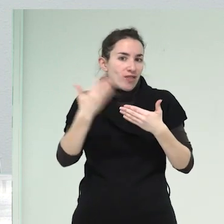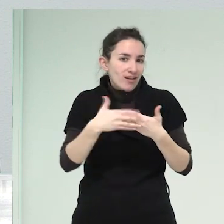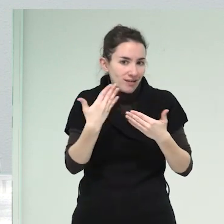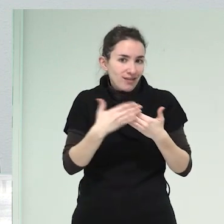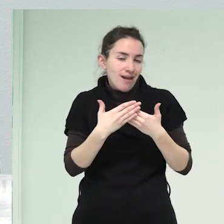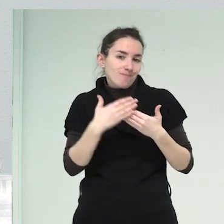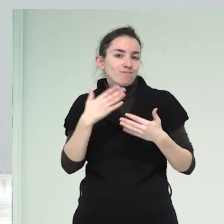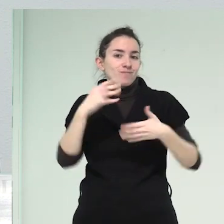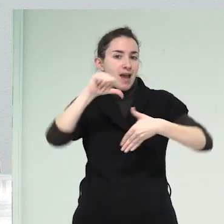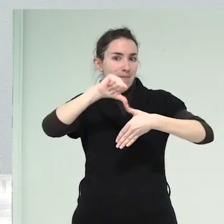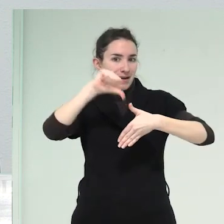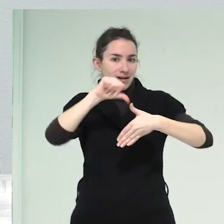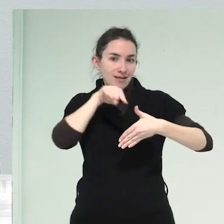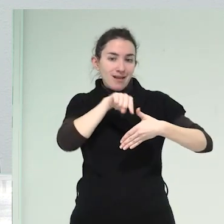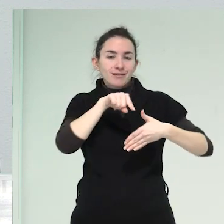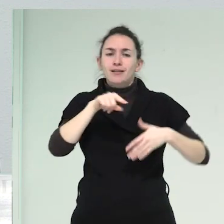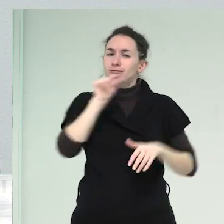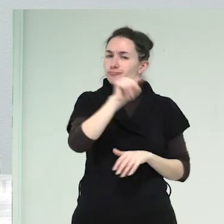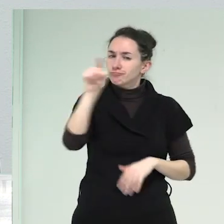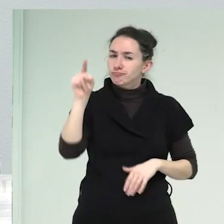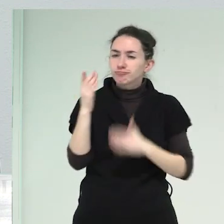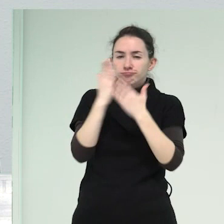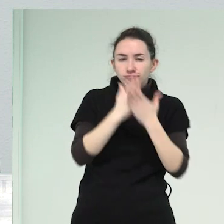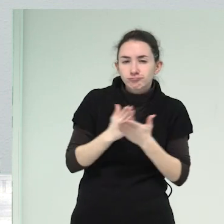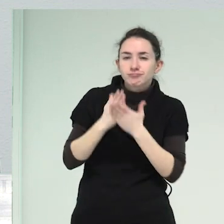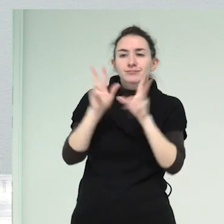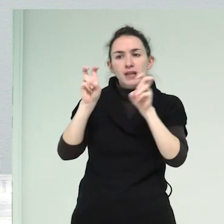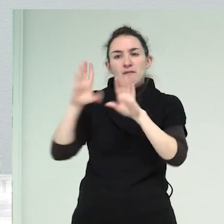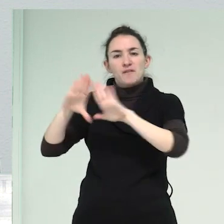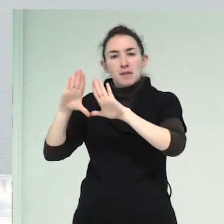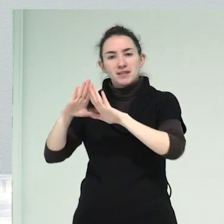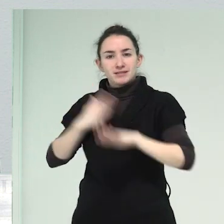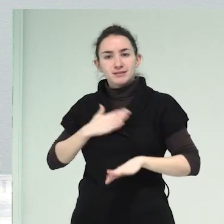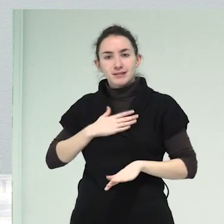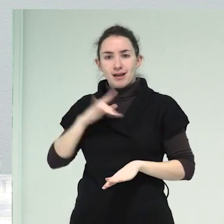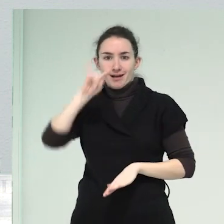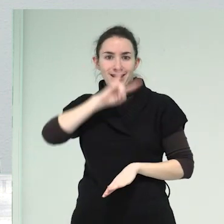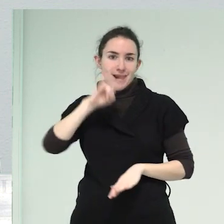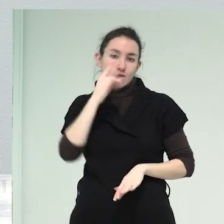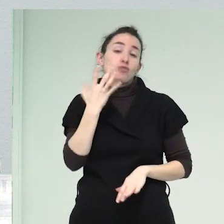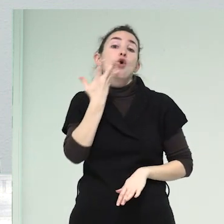Latina, que retoman el legado de las feministas negras, de las mujeres de color,